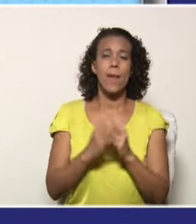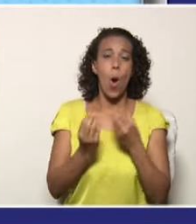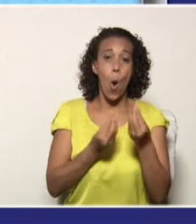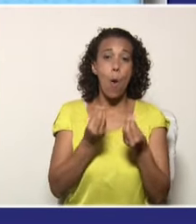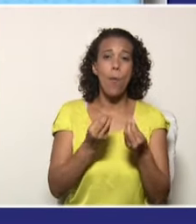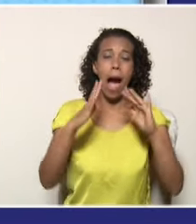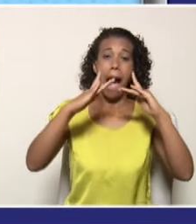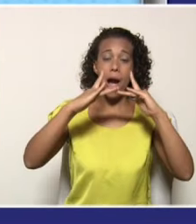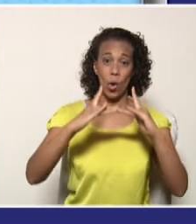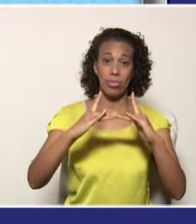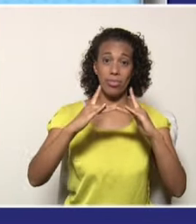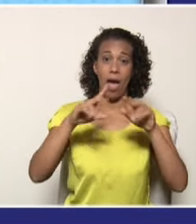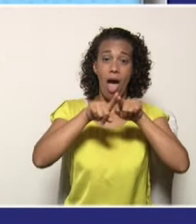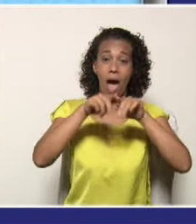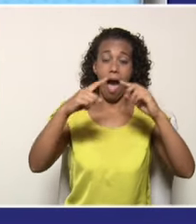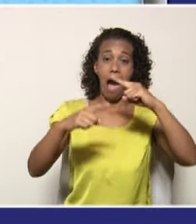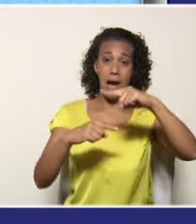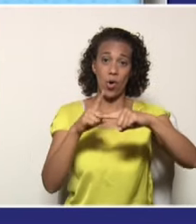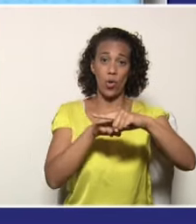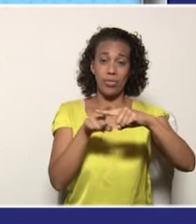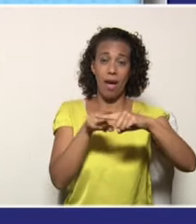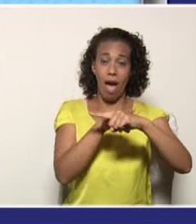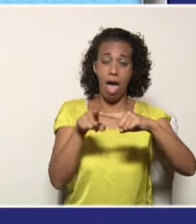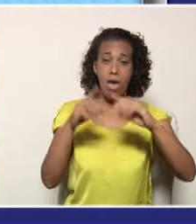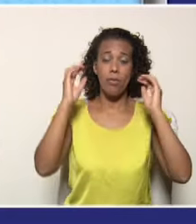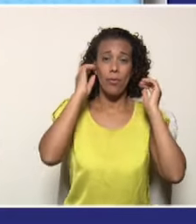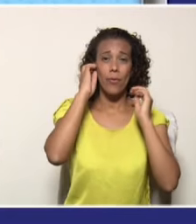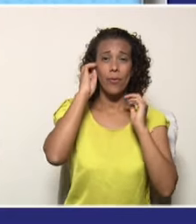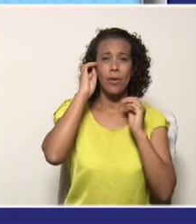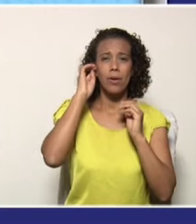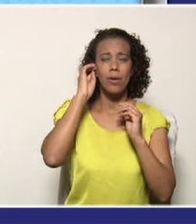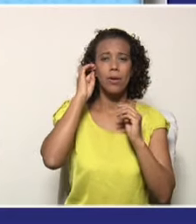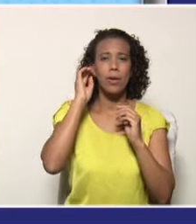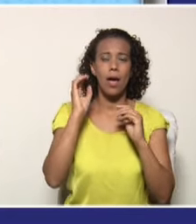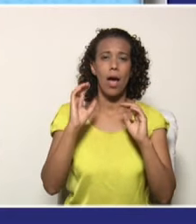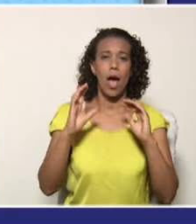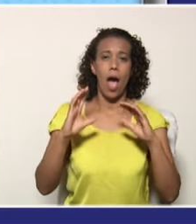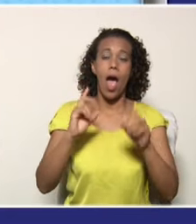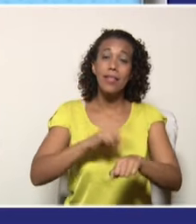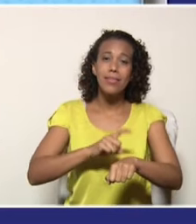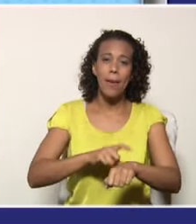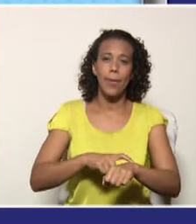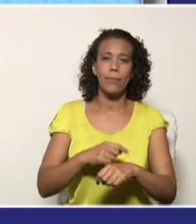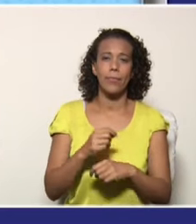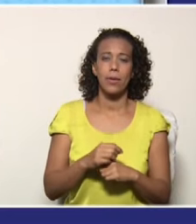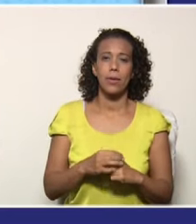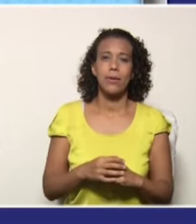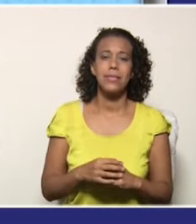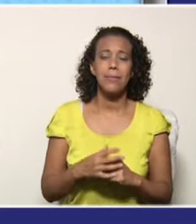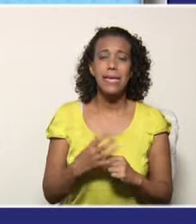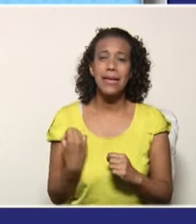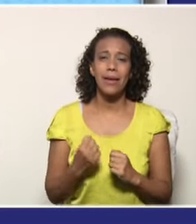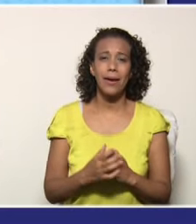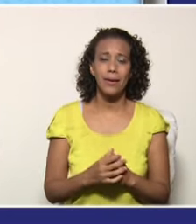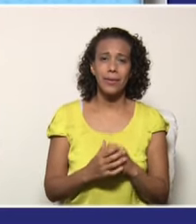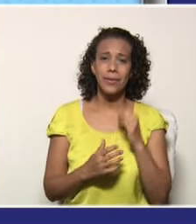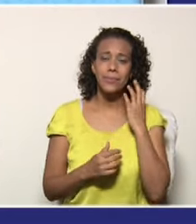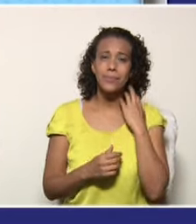va a realizar 10 ejercicios abdominales en ese tiempo. se va a